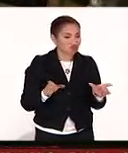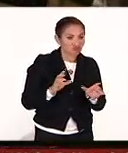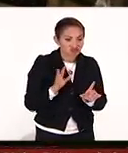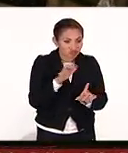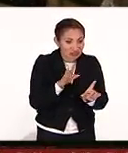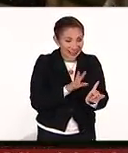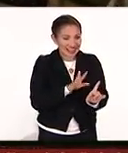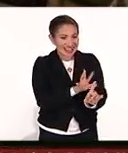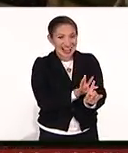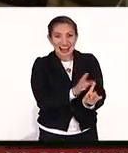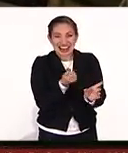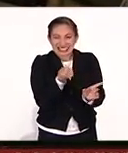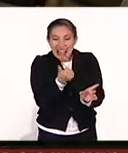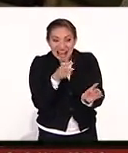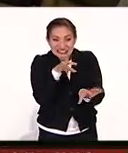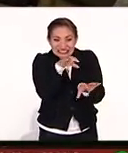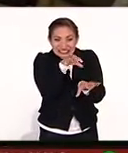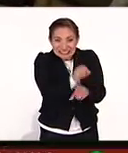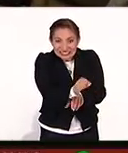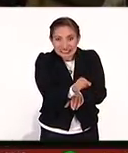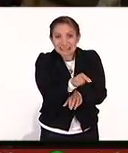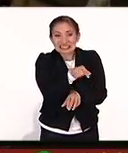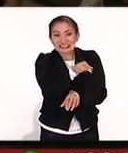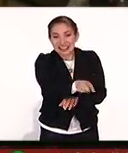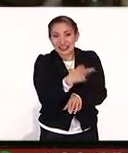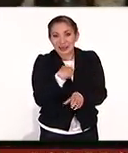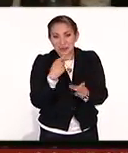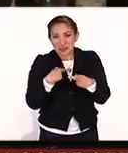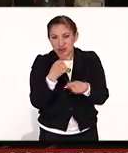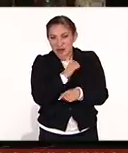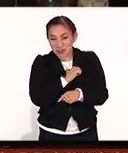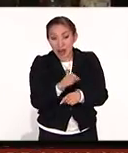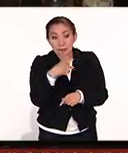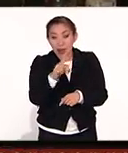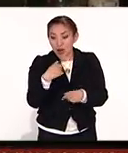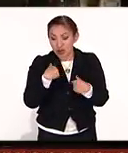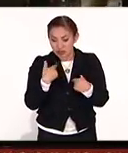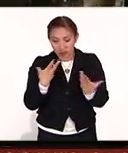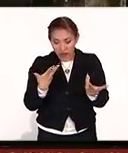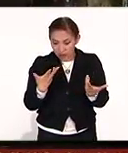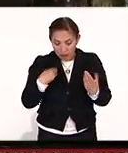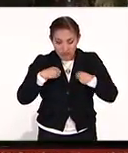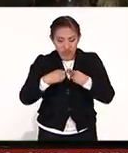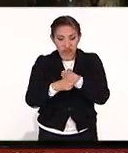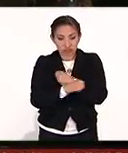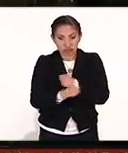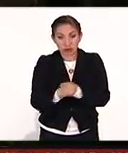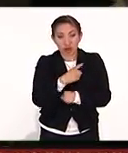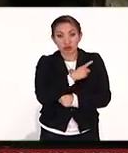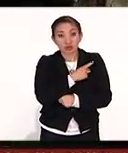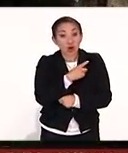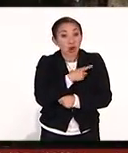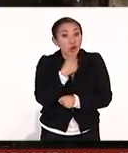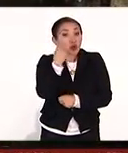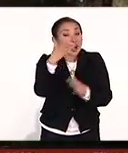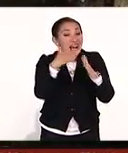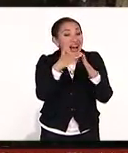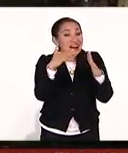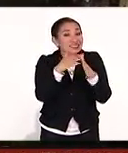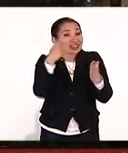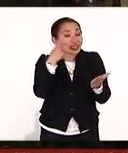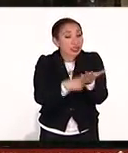ya a los perpetradores de los atentados y decidieron volarse estando solos en una casa